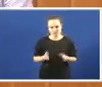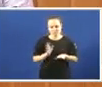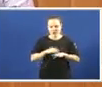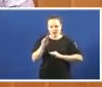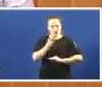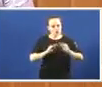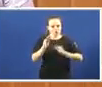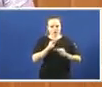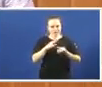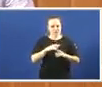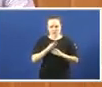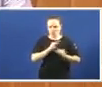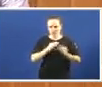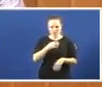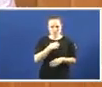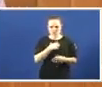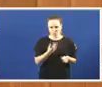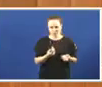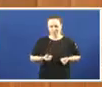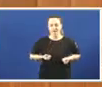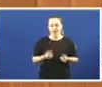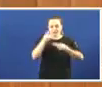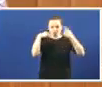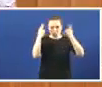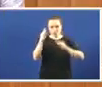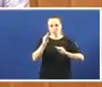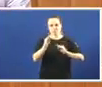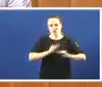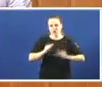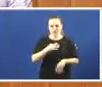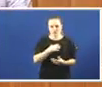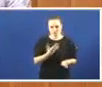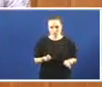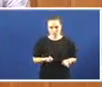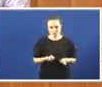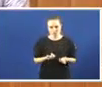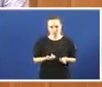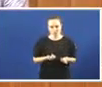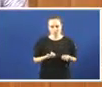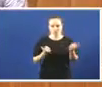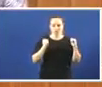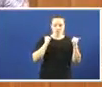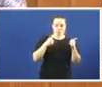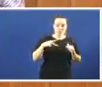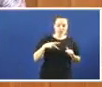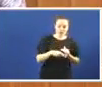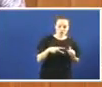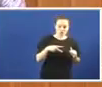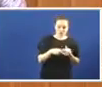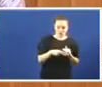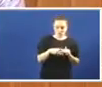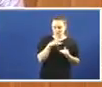corrixir a brutal caída do gasto público que se produxo desde que se empezou a aplicar a austeridade